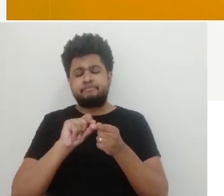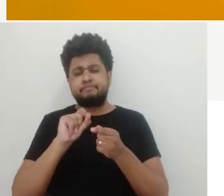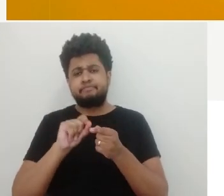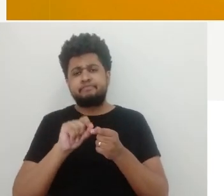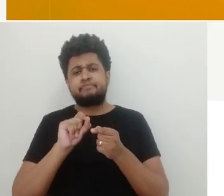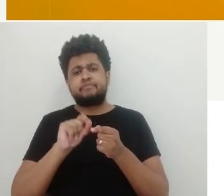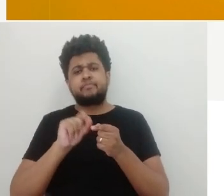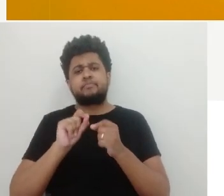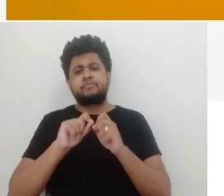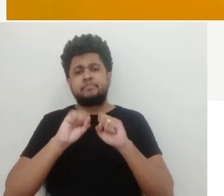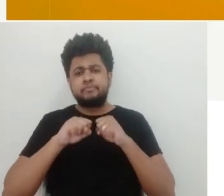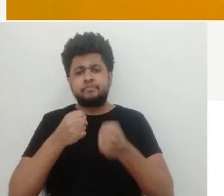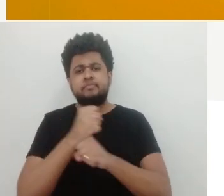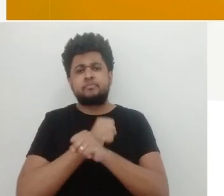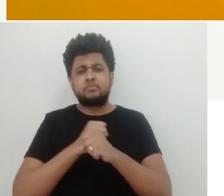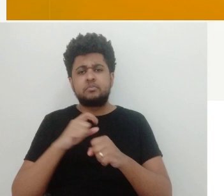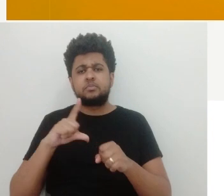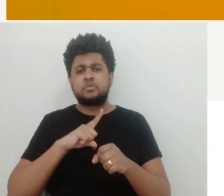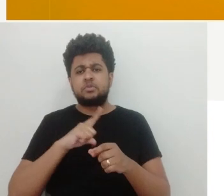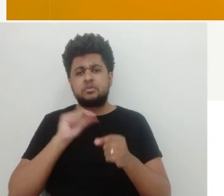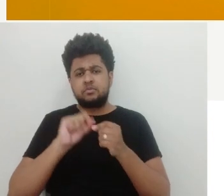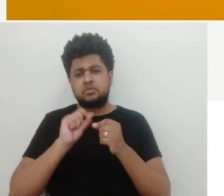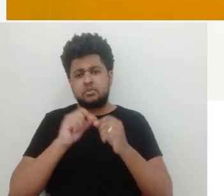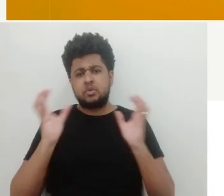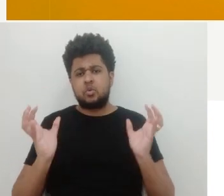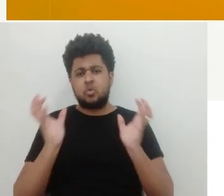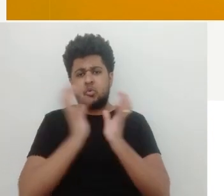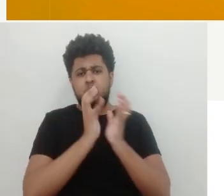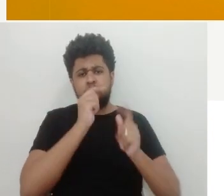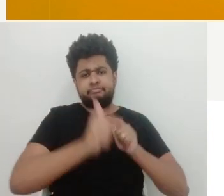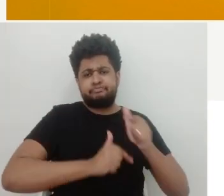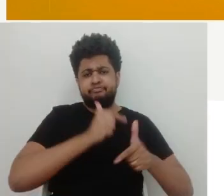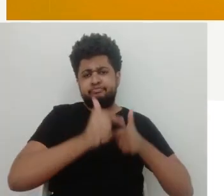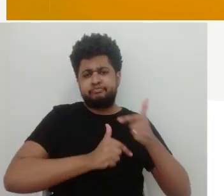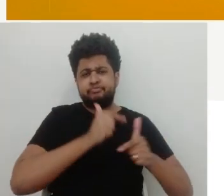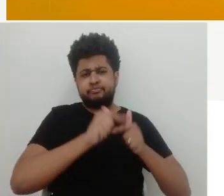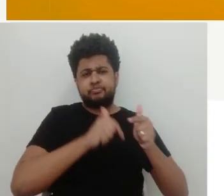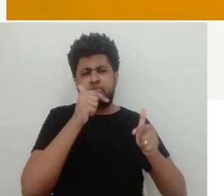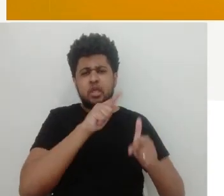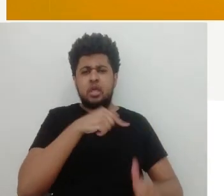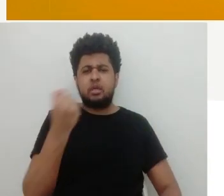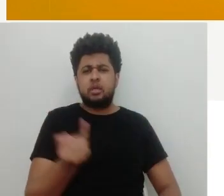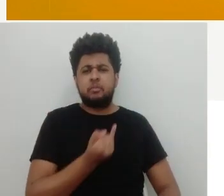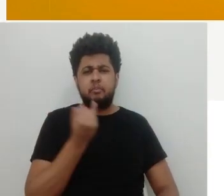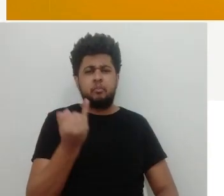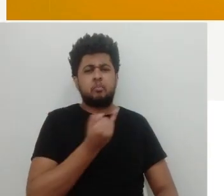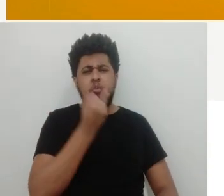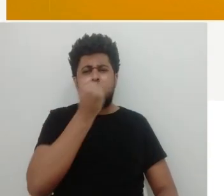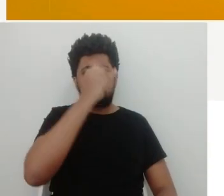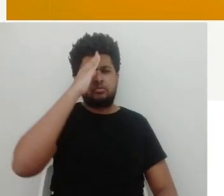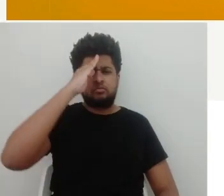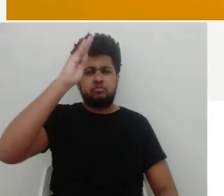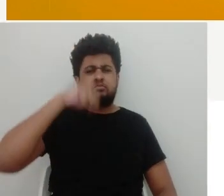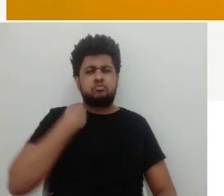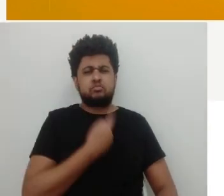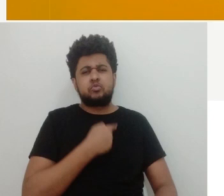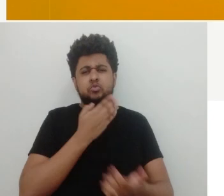para nuestros estudiantes. Luego fuimos parte de otra red internacional más dirigida